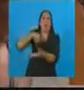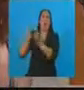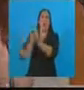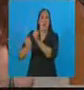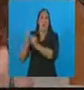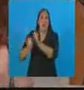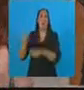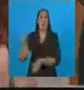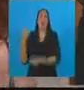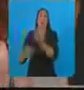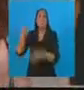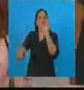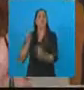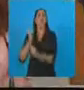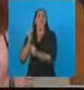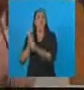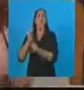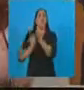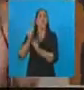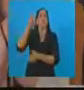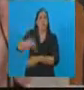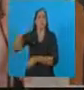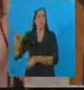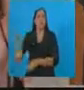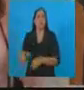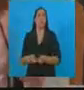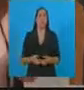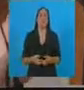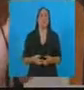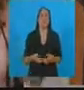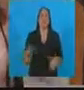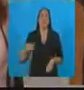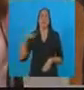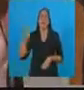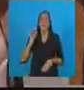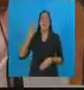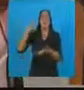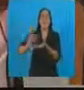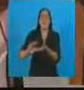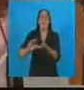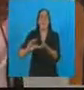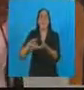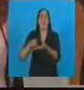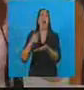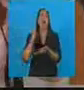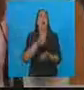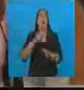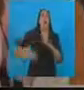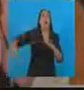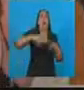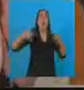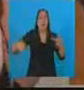albergan trabajo y empresa. Queremos que este financiamiento que hacemos de los parques industriales